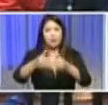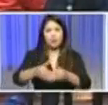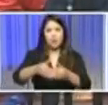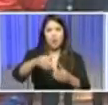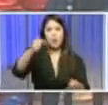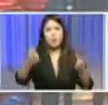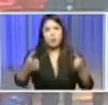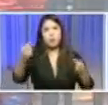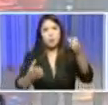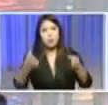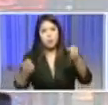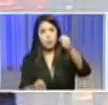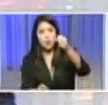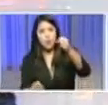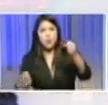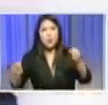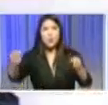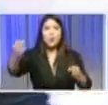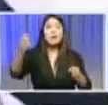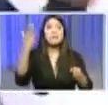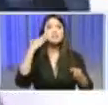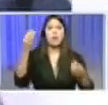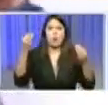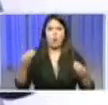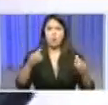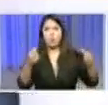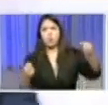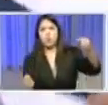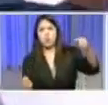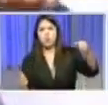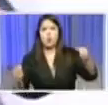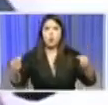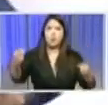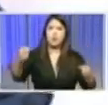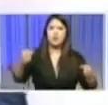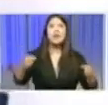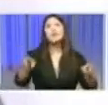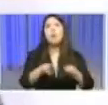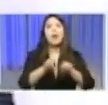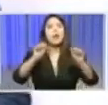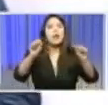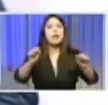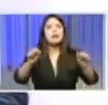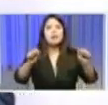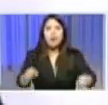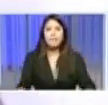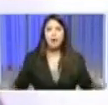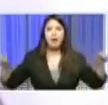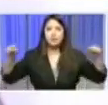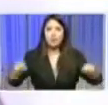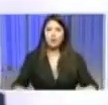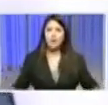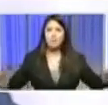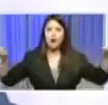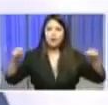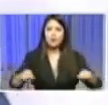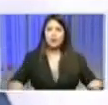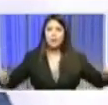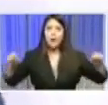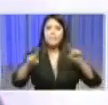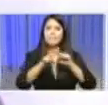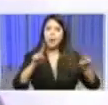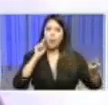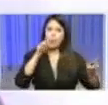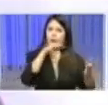al puerto seguro y sabe cómo llevarlo y va remando, y va remando. Entonces uno ve al parásito del